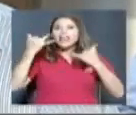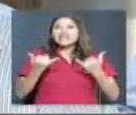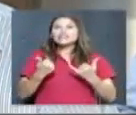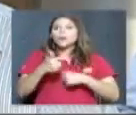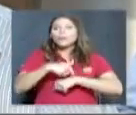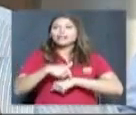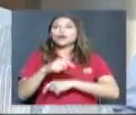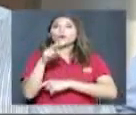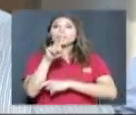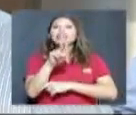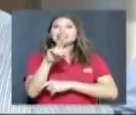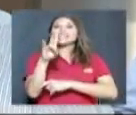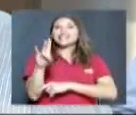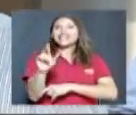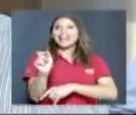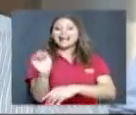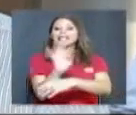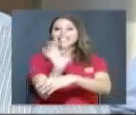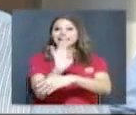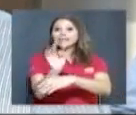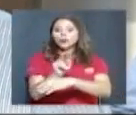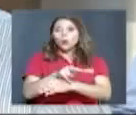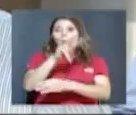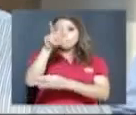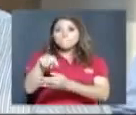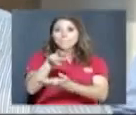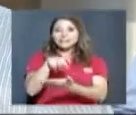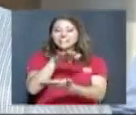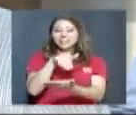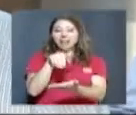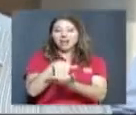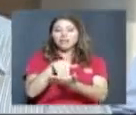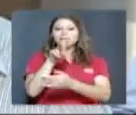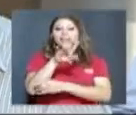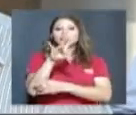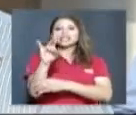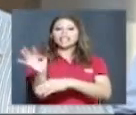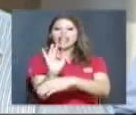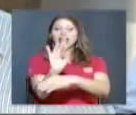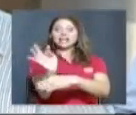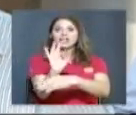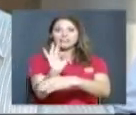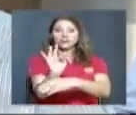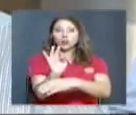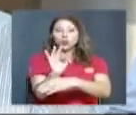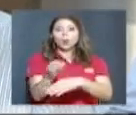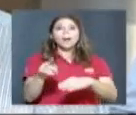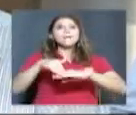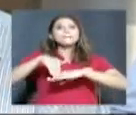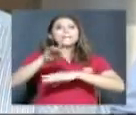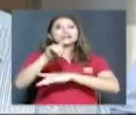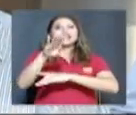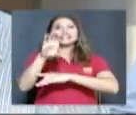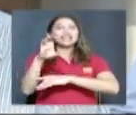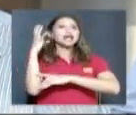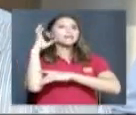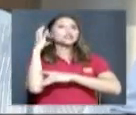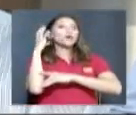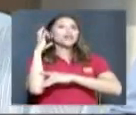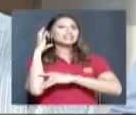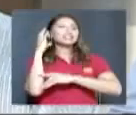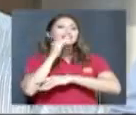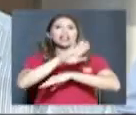de televisión al aire, únicamente en el Valle Central, 27 canales de televisión. Tenemos más de 100 emisoras de radio en todo el país.